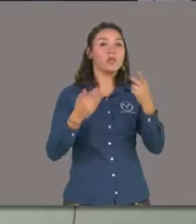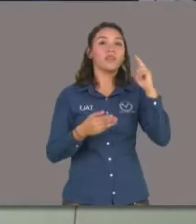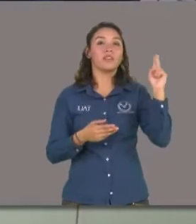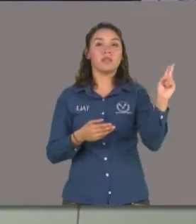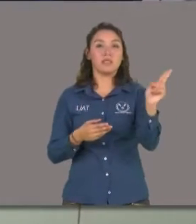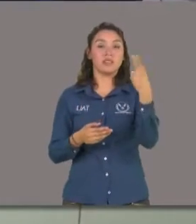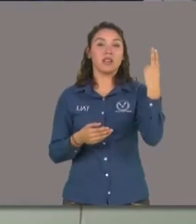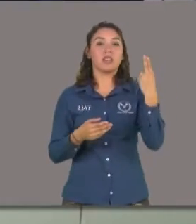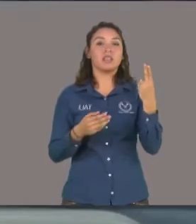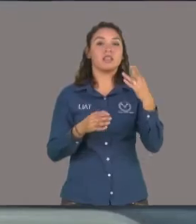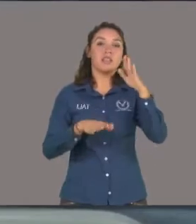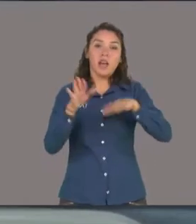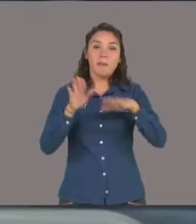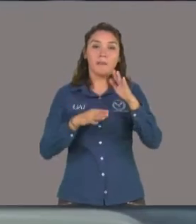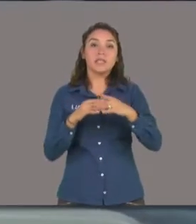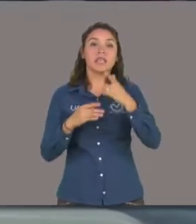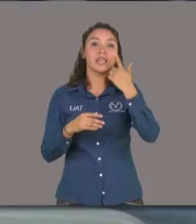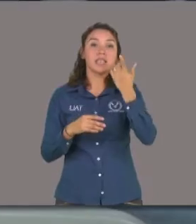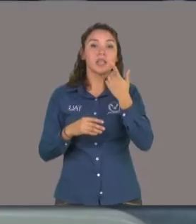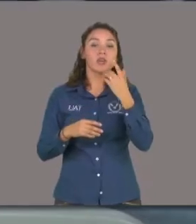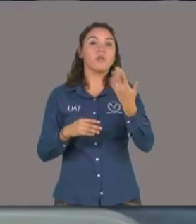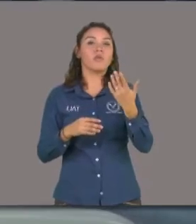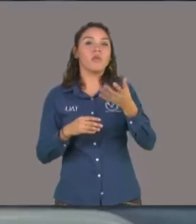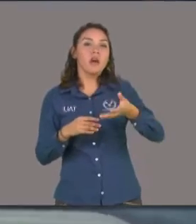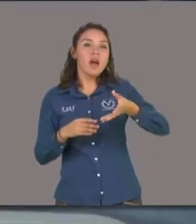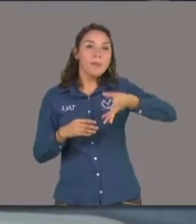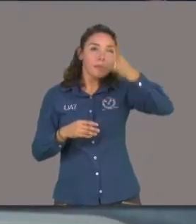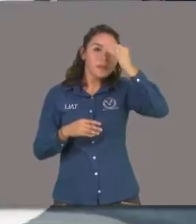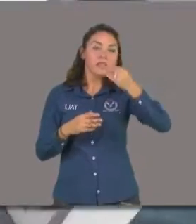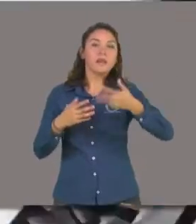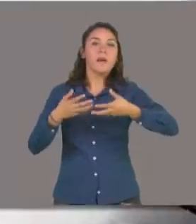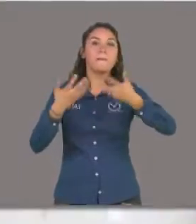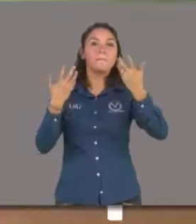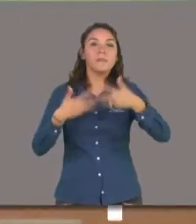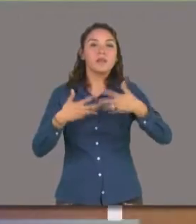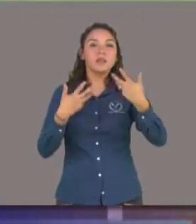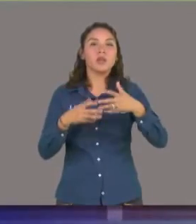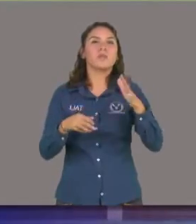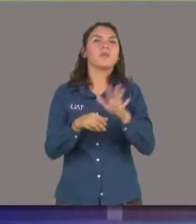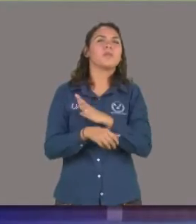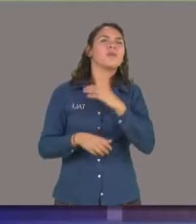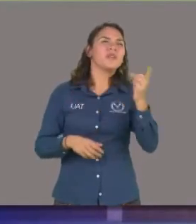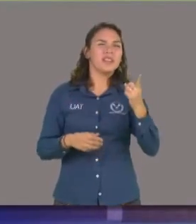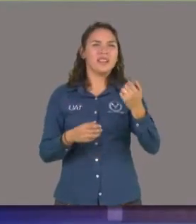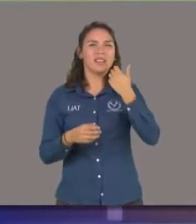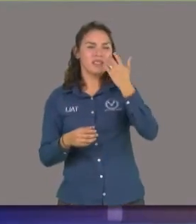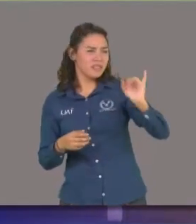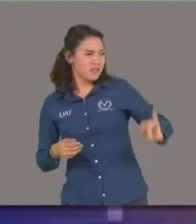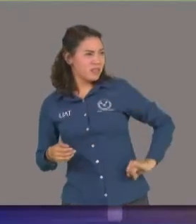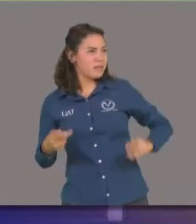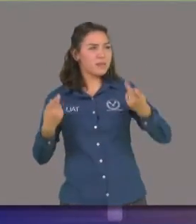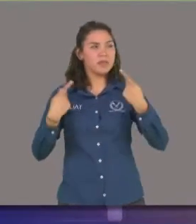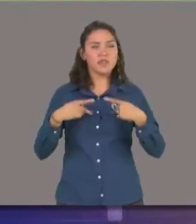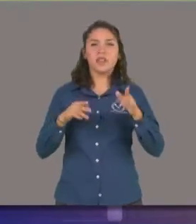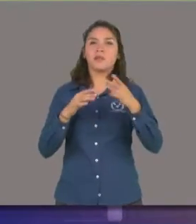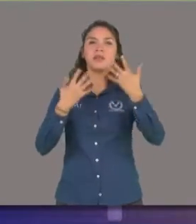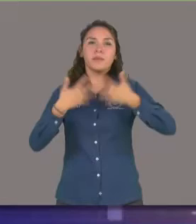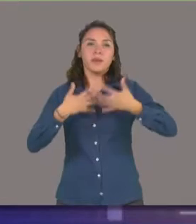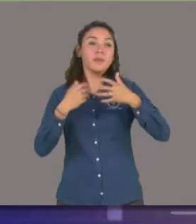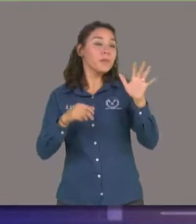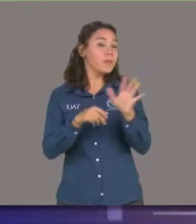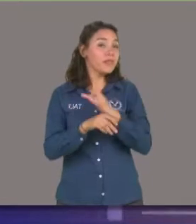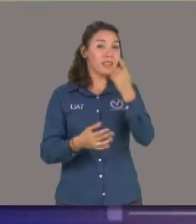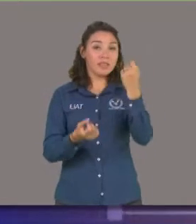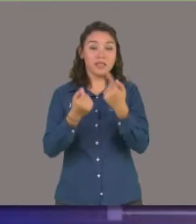de incubación de negocios y planes de estudio que fomenten el emprendimiento. La mayoría de las universidades hoy en día están apostando